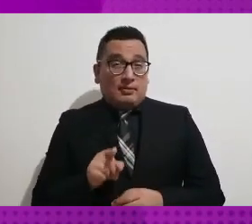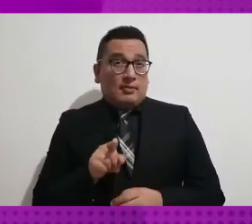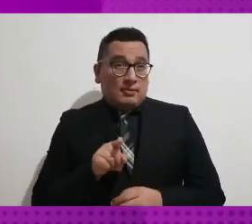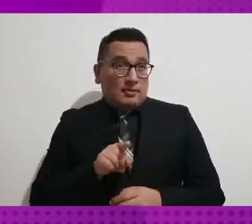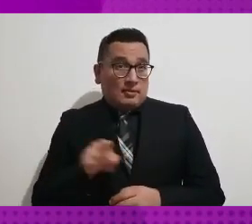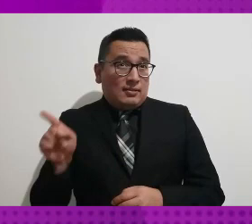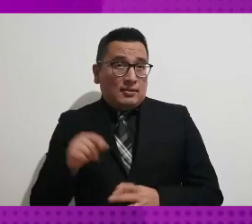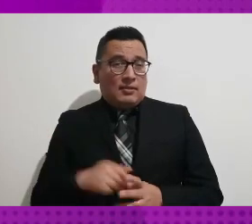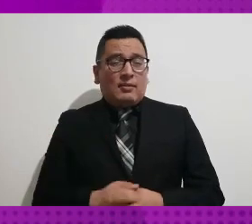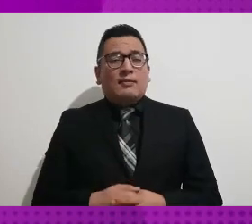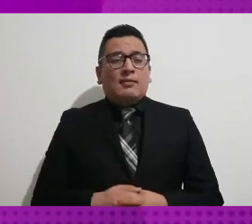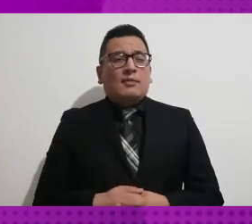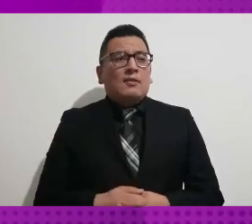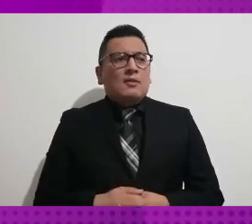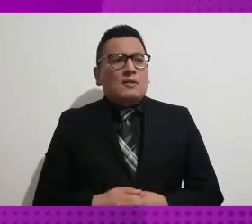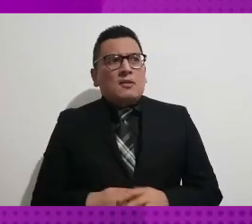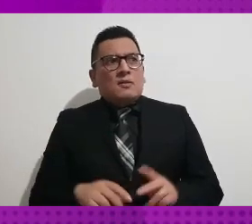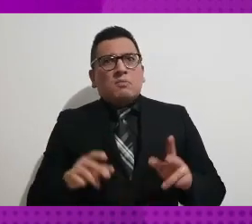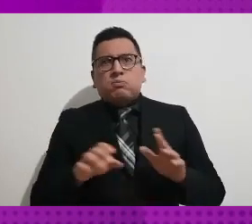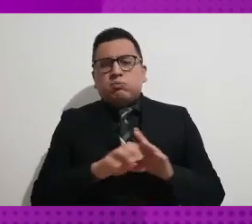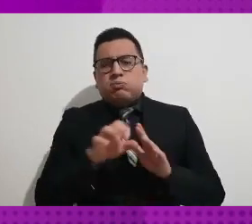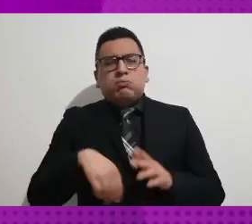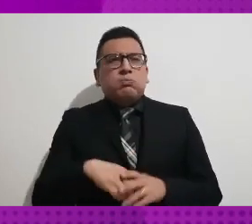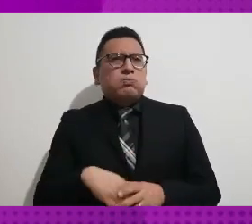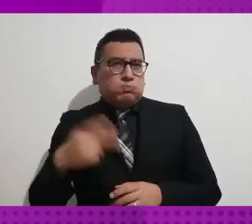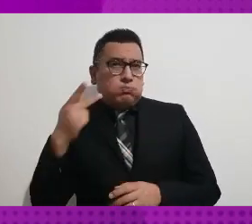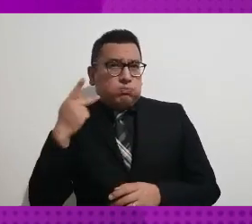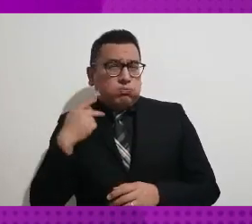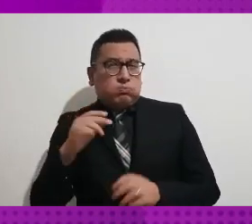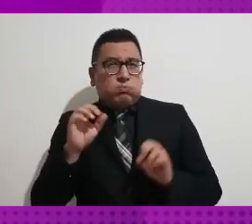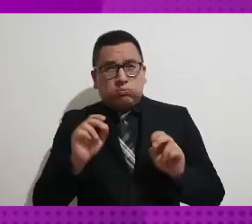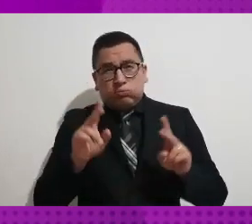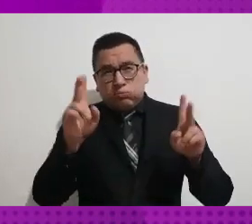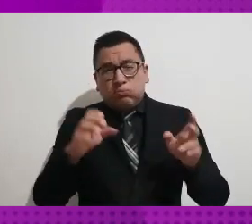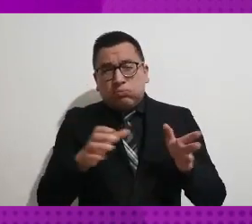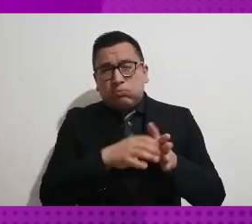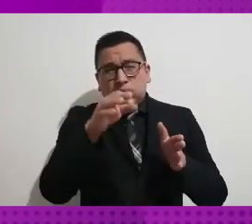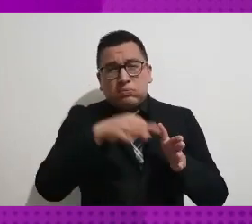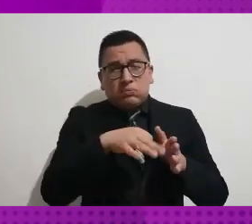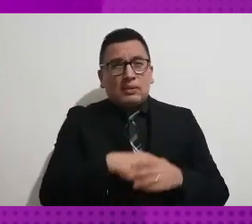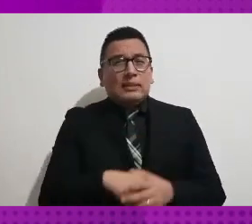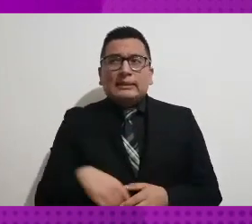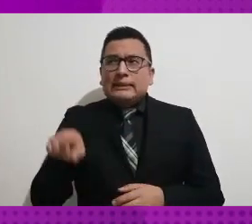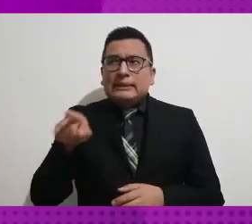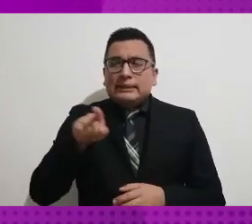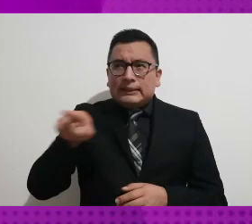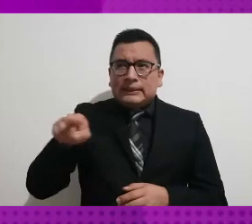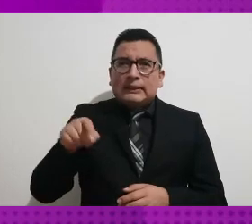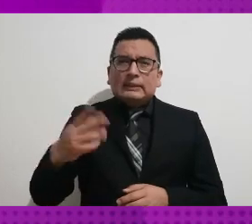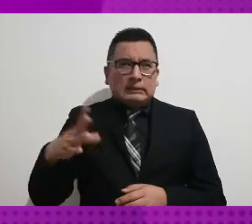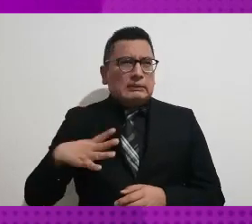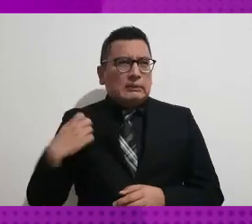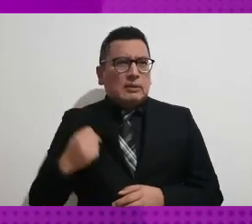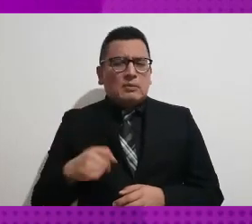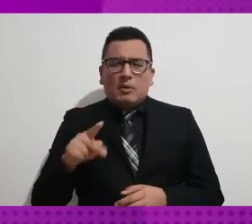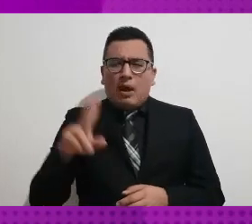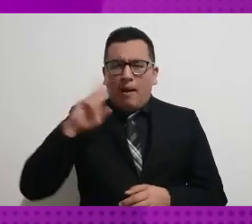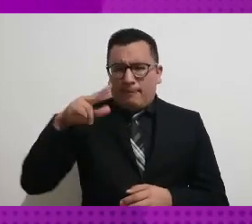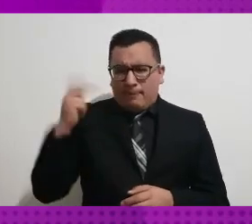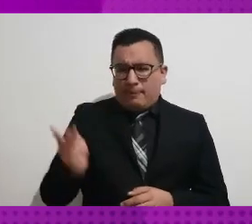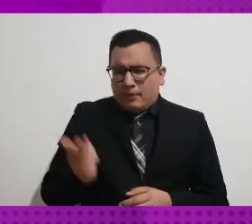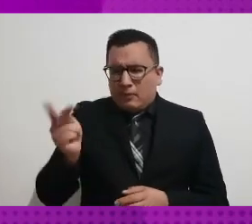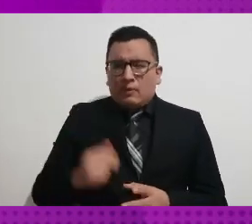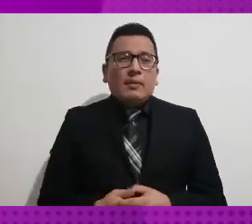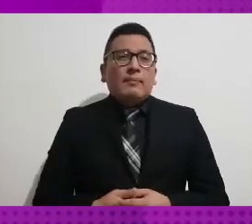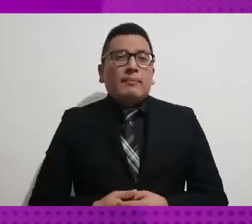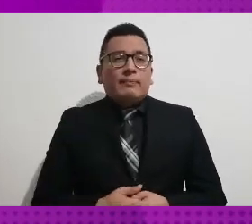las trajo, en materia político-electoral. En ese sentido, me gustaría hacerle una pregunta.